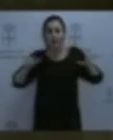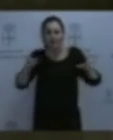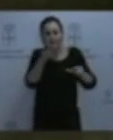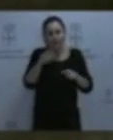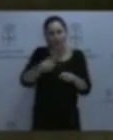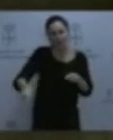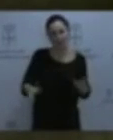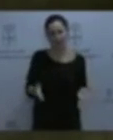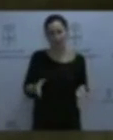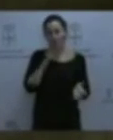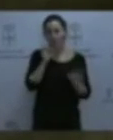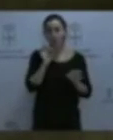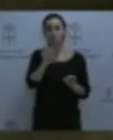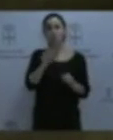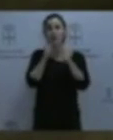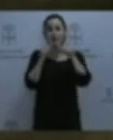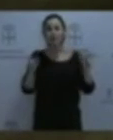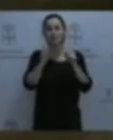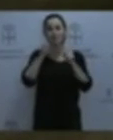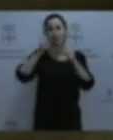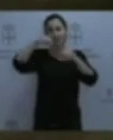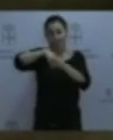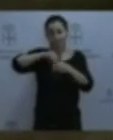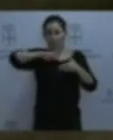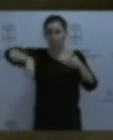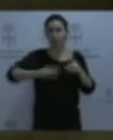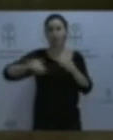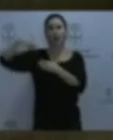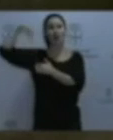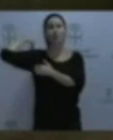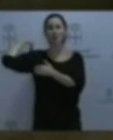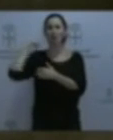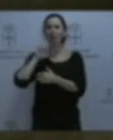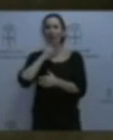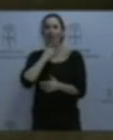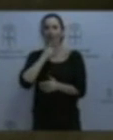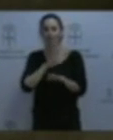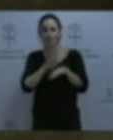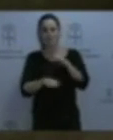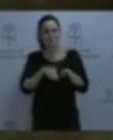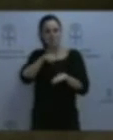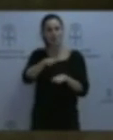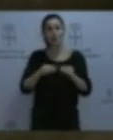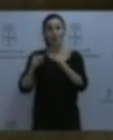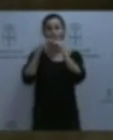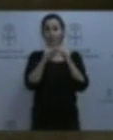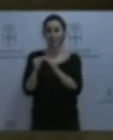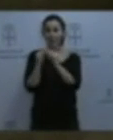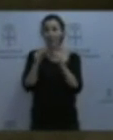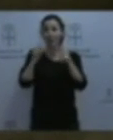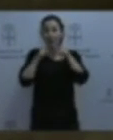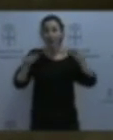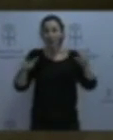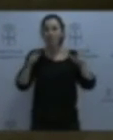el nacionalismo lingüístico, la diversidad interna es una especie de prehistoria odiosa que hay que superar en pos de una unicidad, de un modelo lingüístico lo